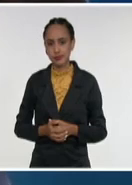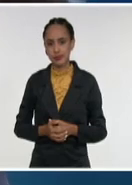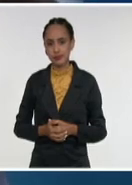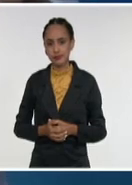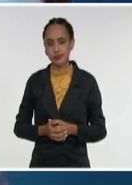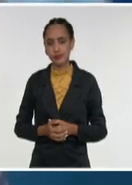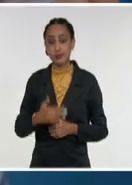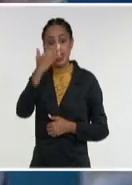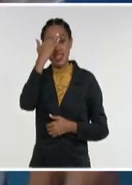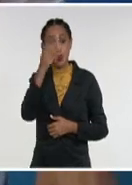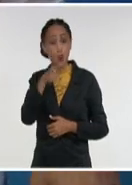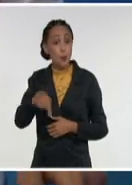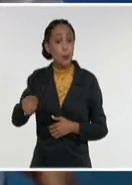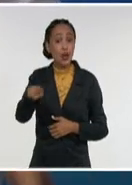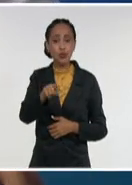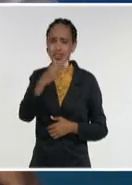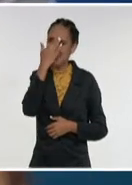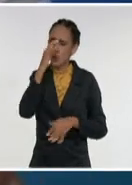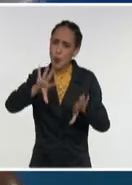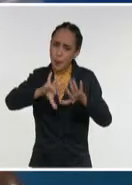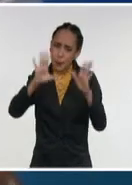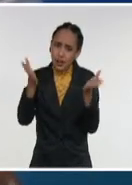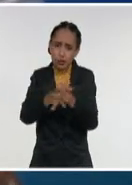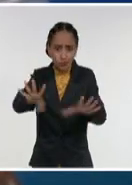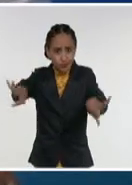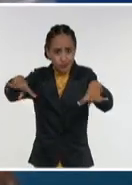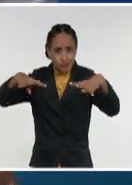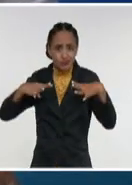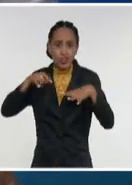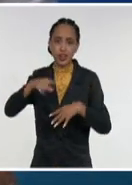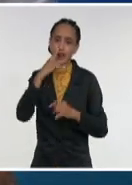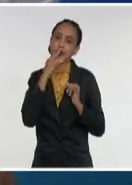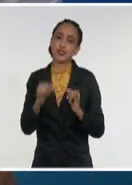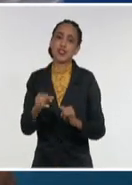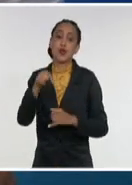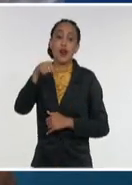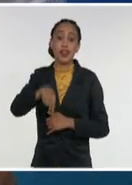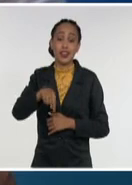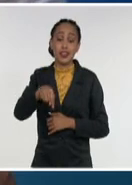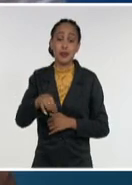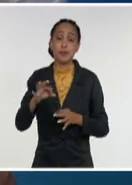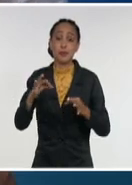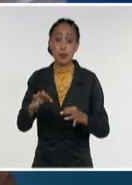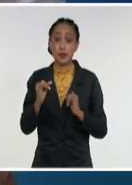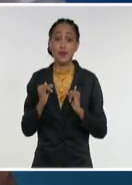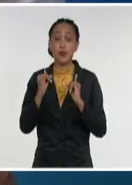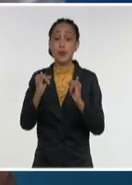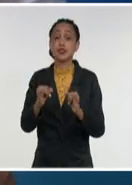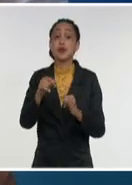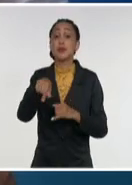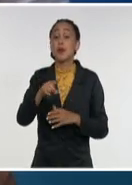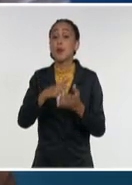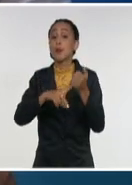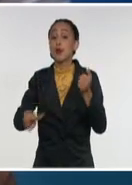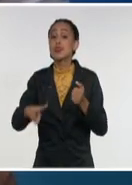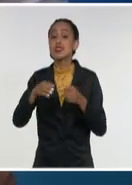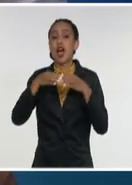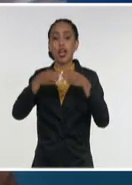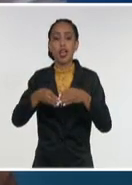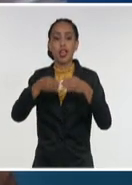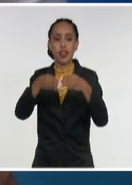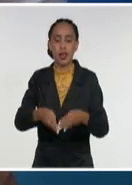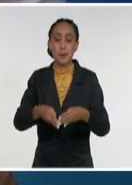Un saludo para ustedes y para toda la teleaudiencia de este espacio. Realizamos este contacto informativo desde la provincia de Granma,